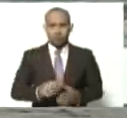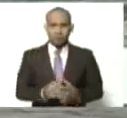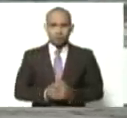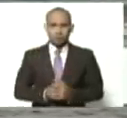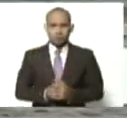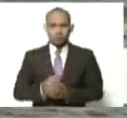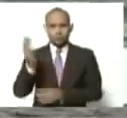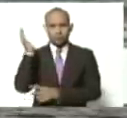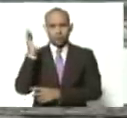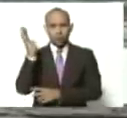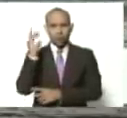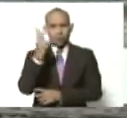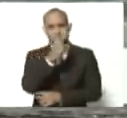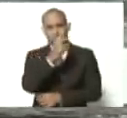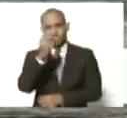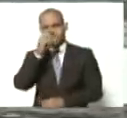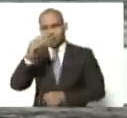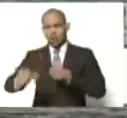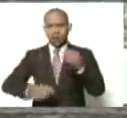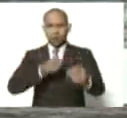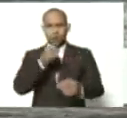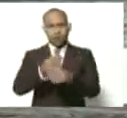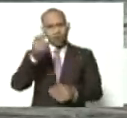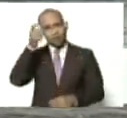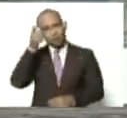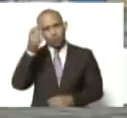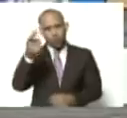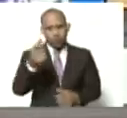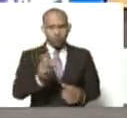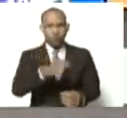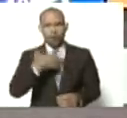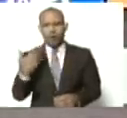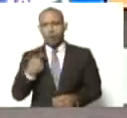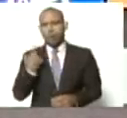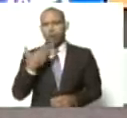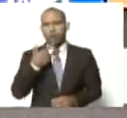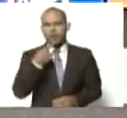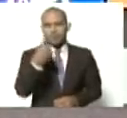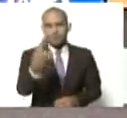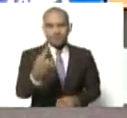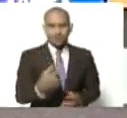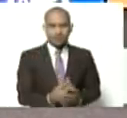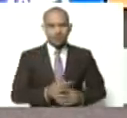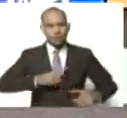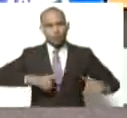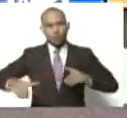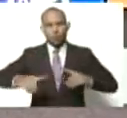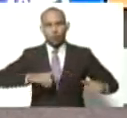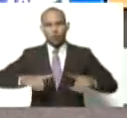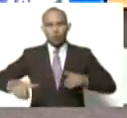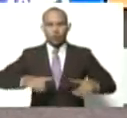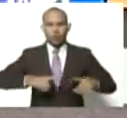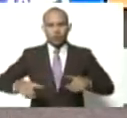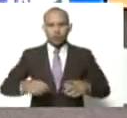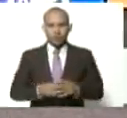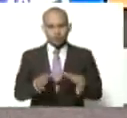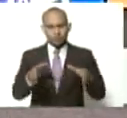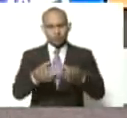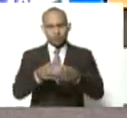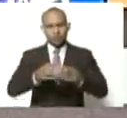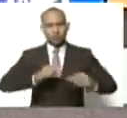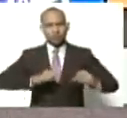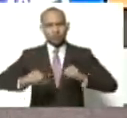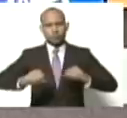Congreso Bicentenario de los Pueblos. ¿Qué me puede decir el coordinador del equipo